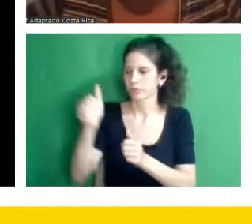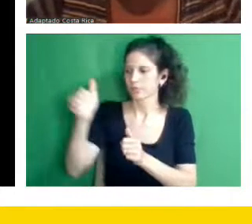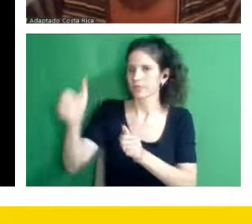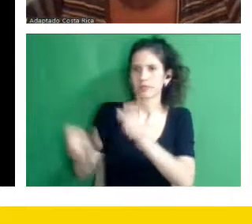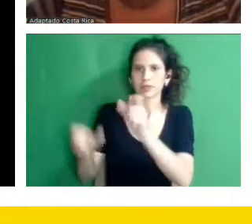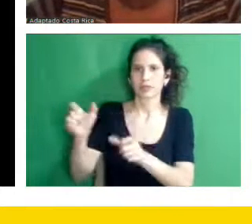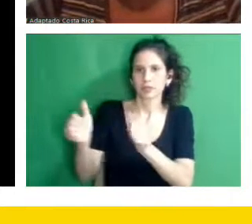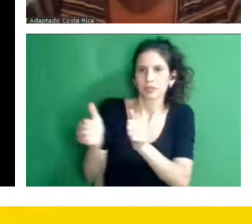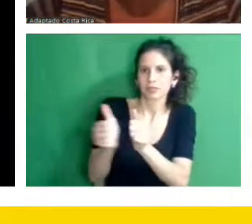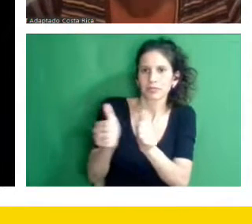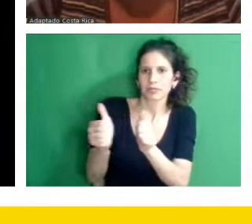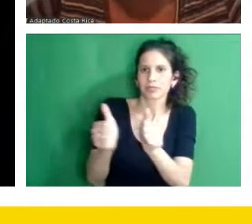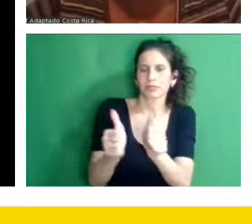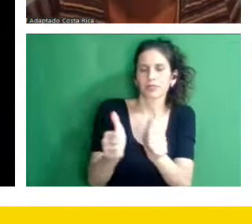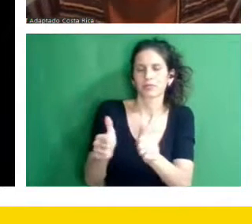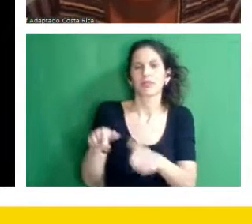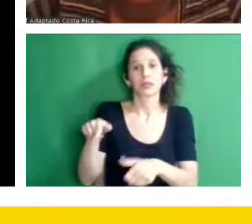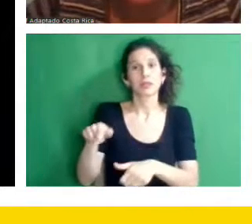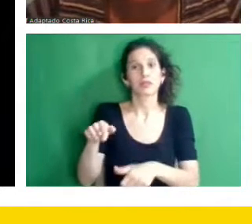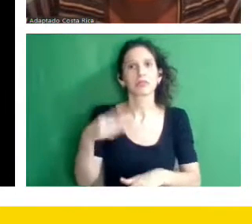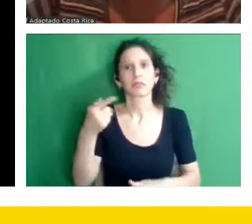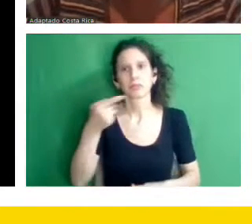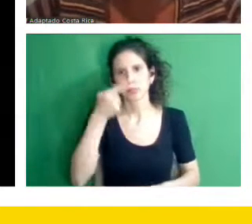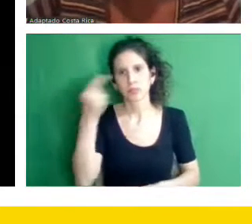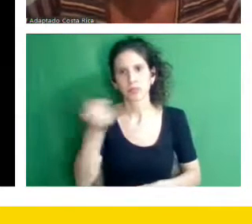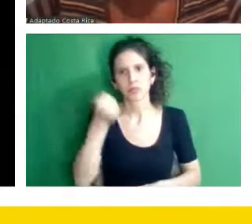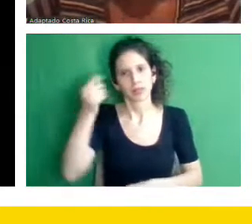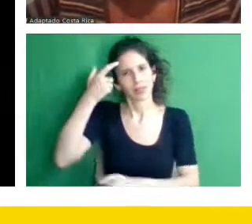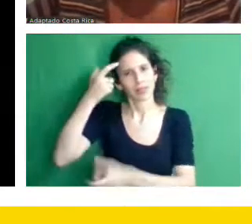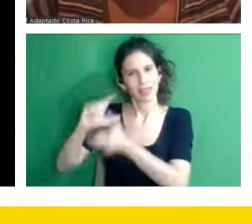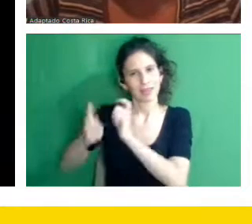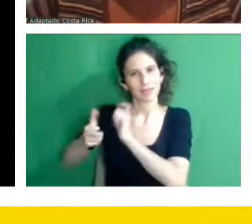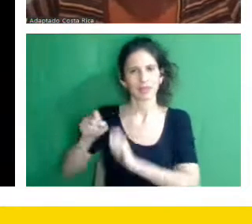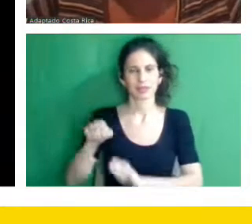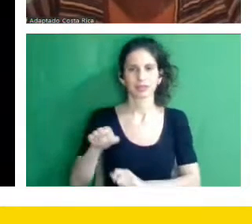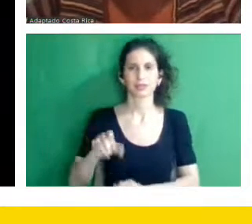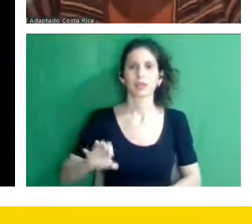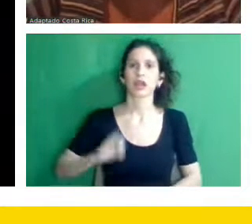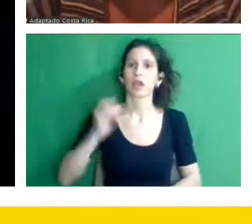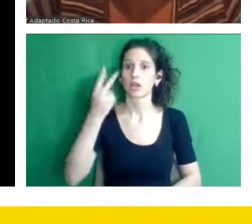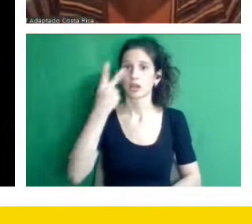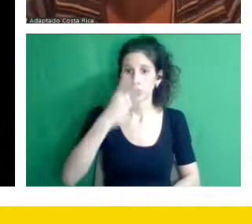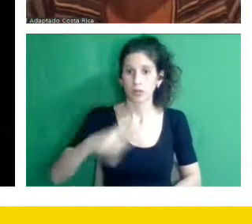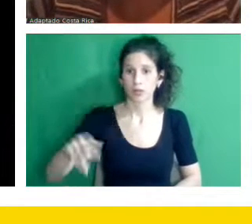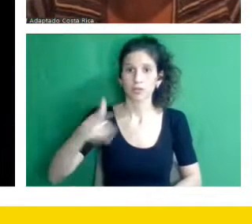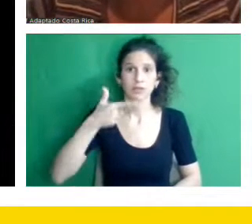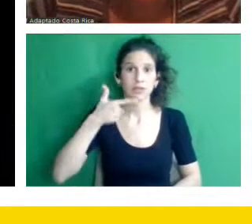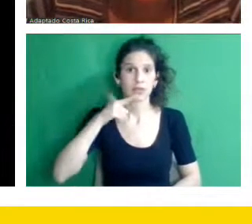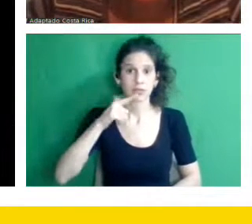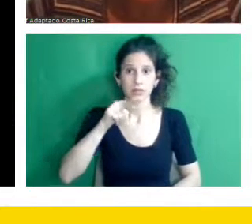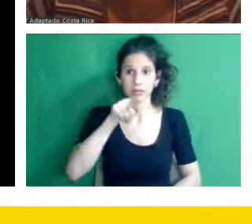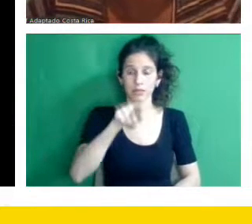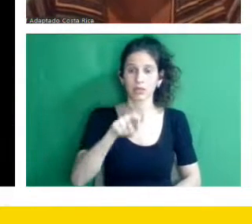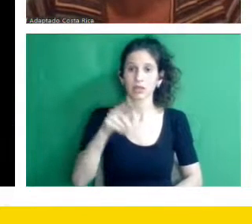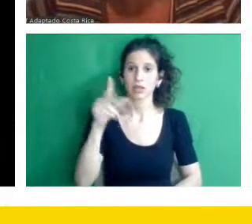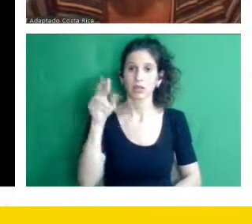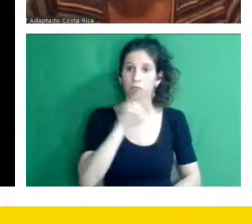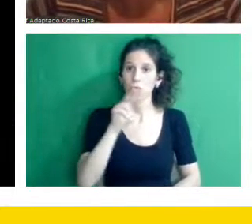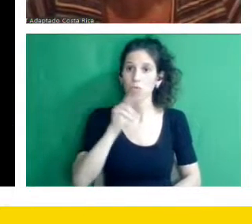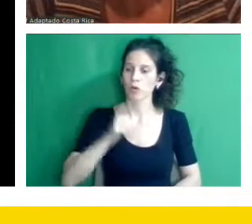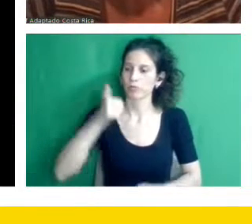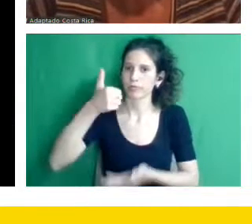súper valiosa. En el 2017 nos incorporamos Henry Martínez, el primer surfista ciego de Costa Rica, y yo, la primera